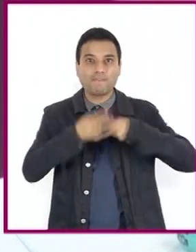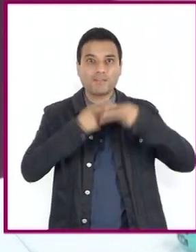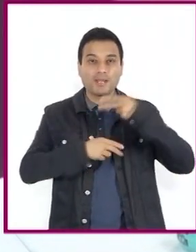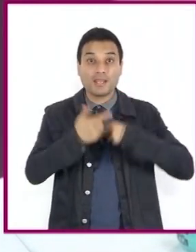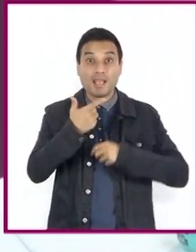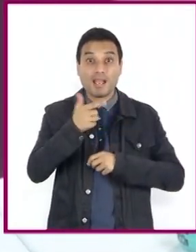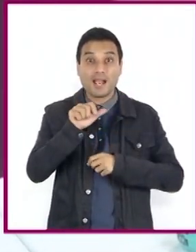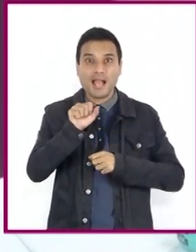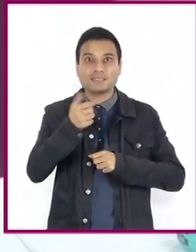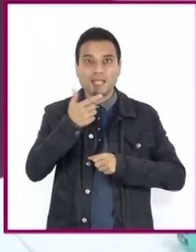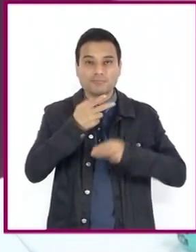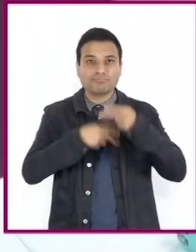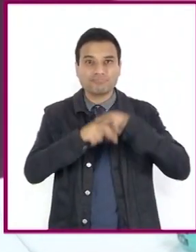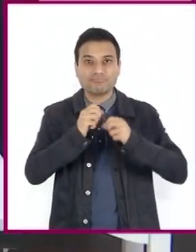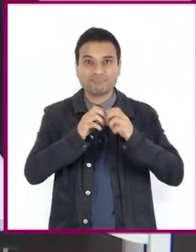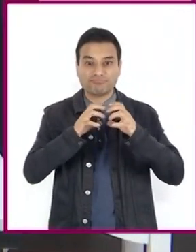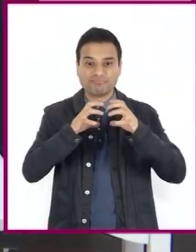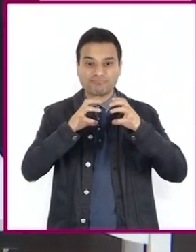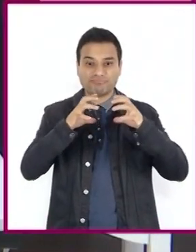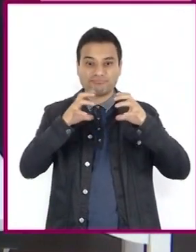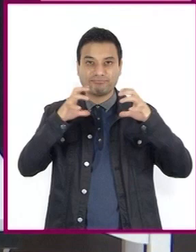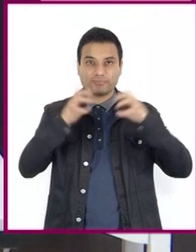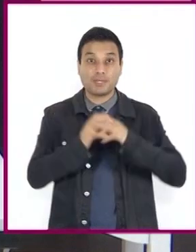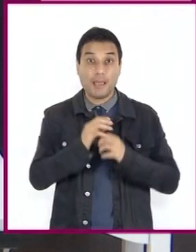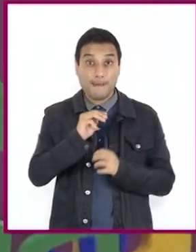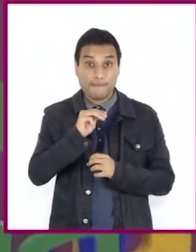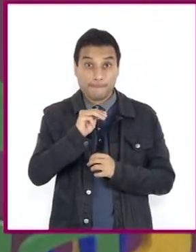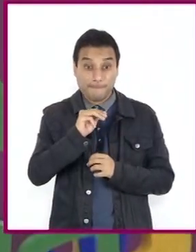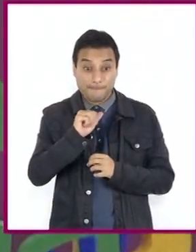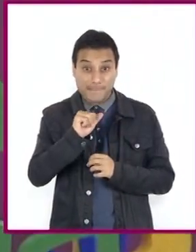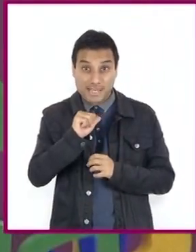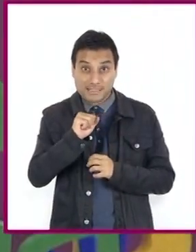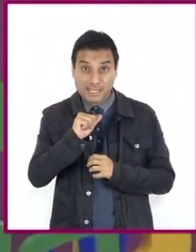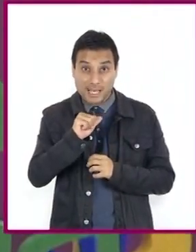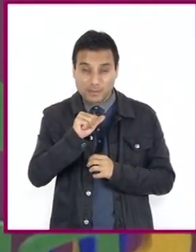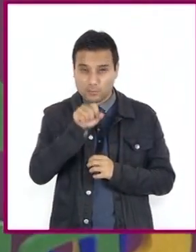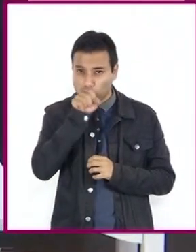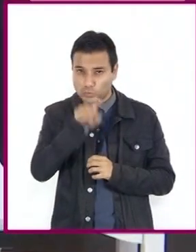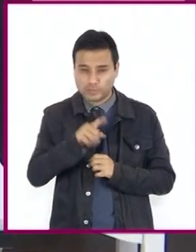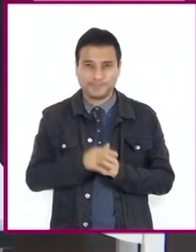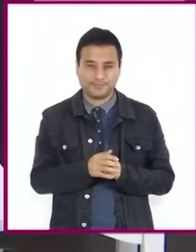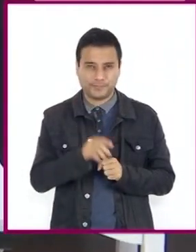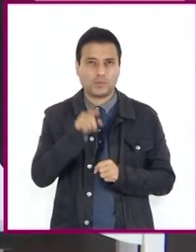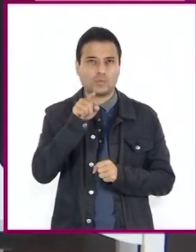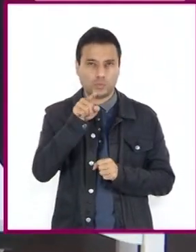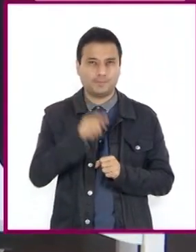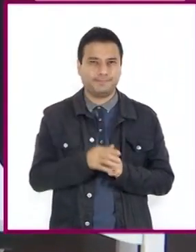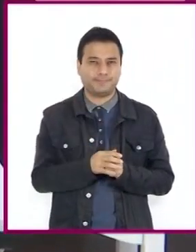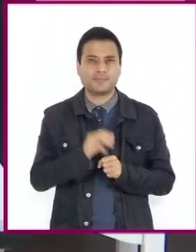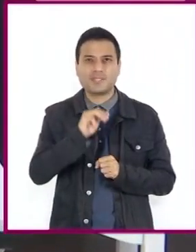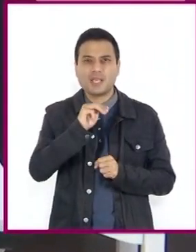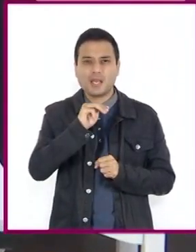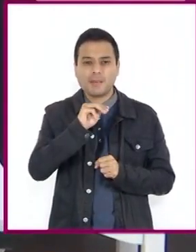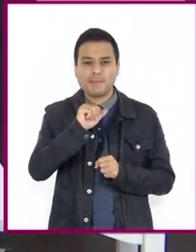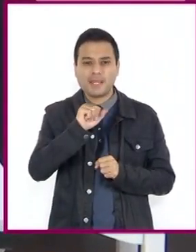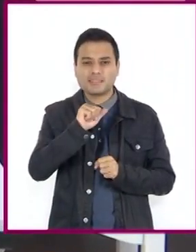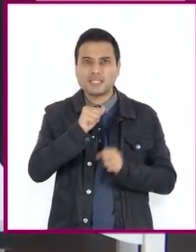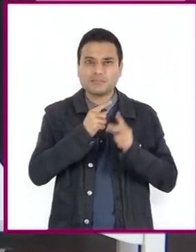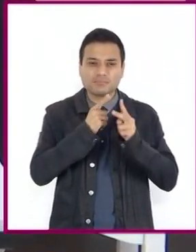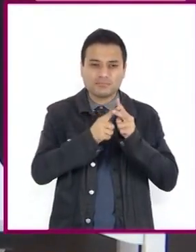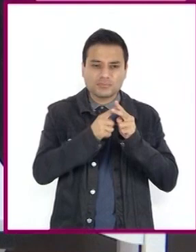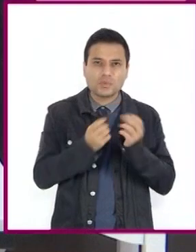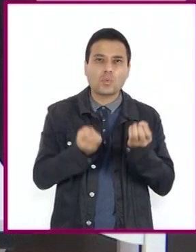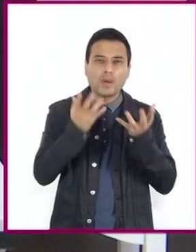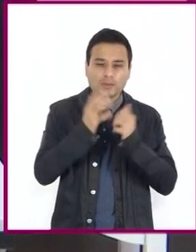reacción. Y la masa permanece igual. Registren la masa inicial y